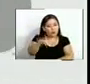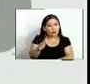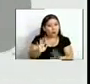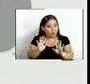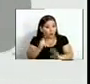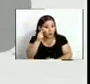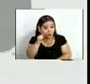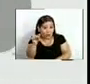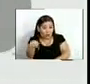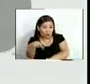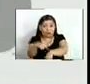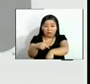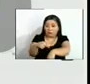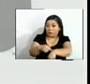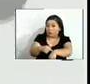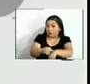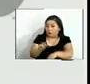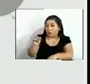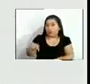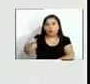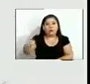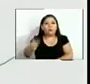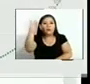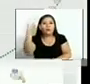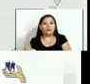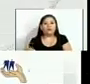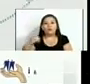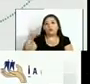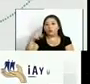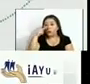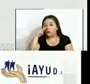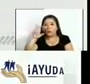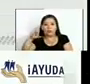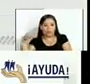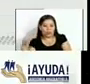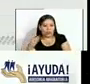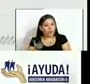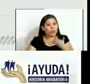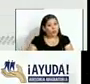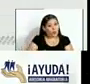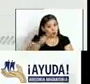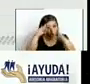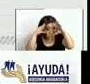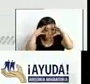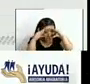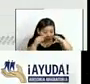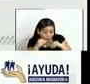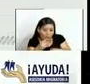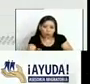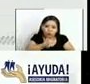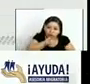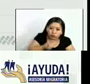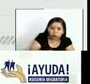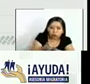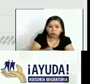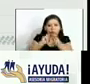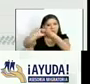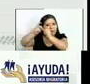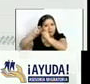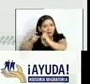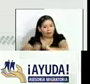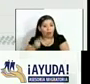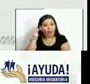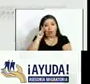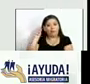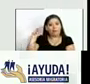menos a esta hora de este 30 de junio. Seguramente más noche habrá más actualizaciones y podremos ver ahí también